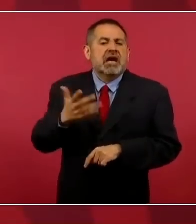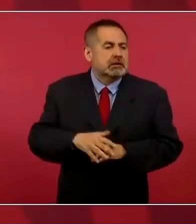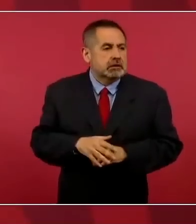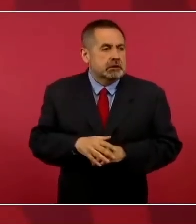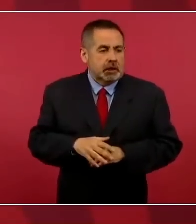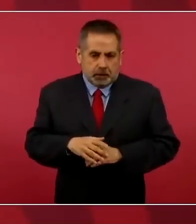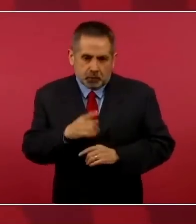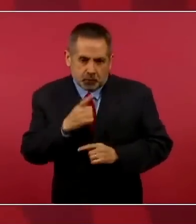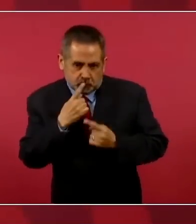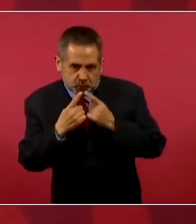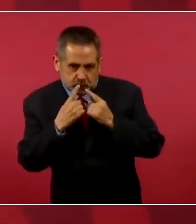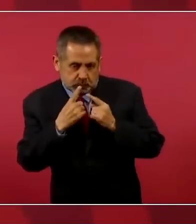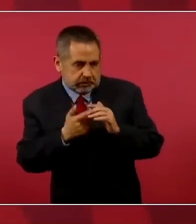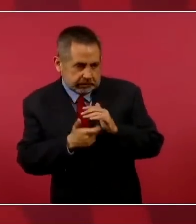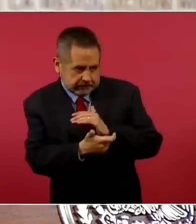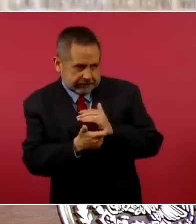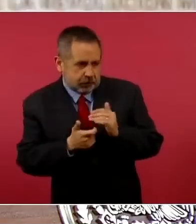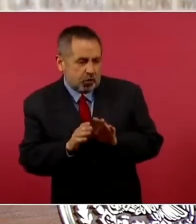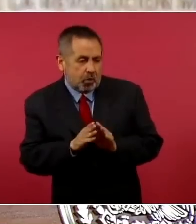negociar,